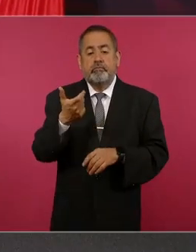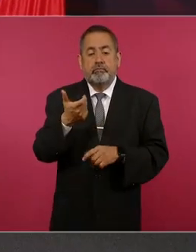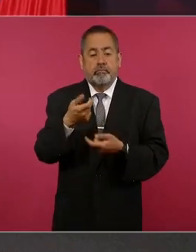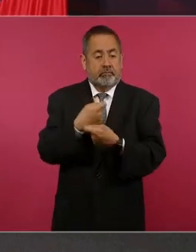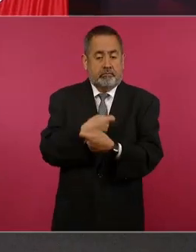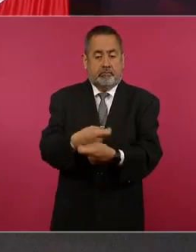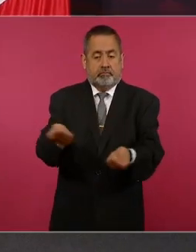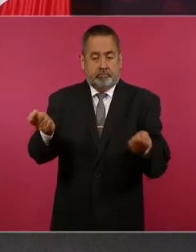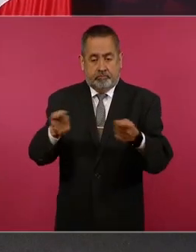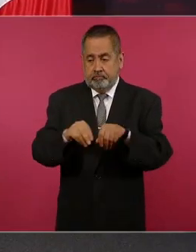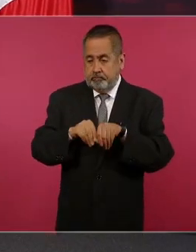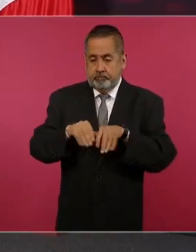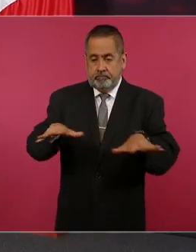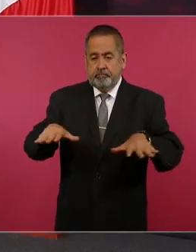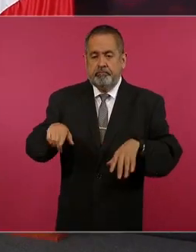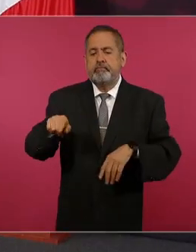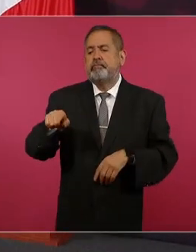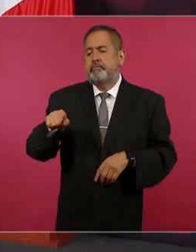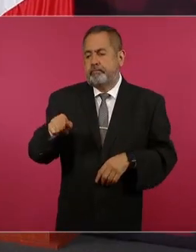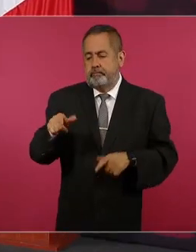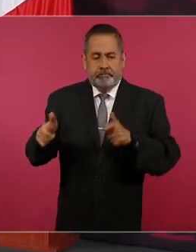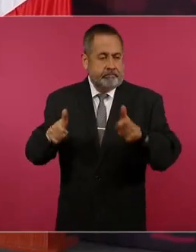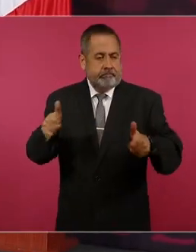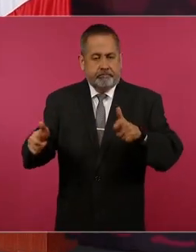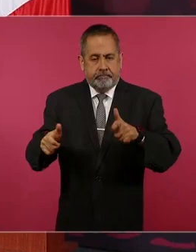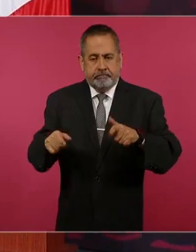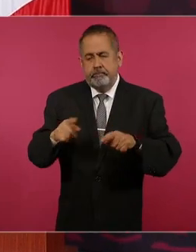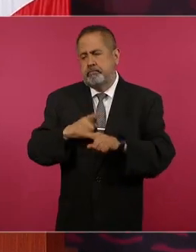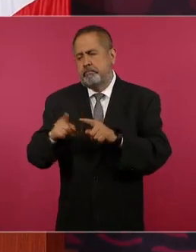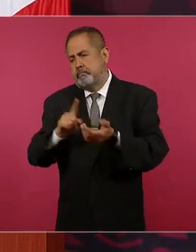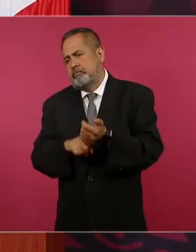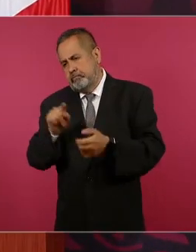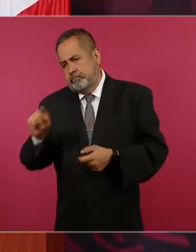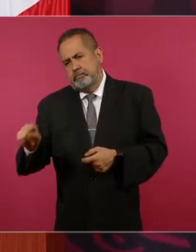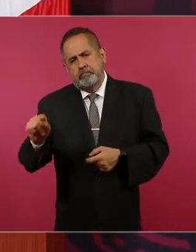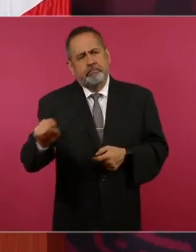tiene varias